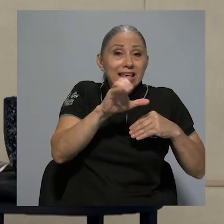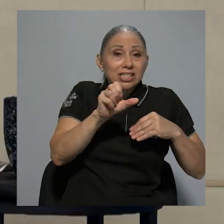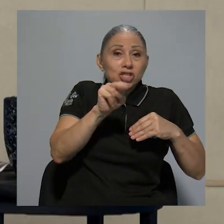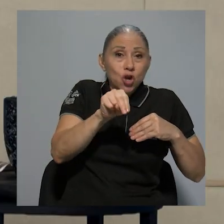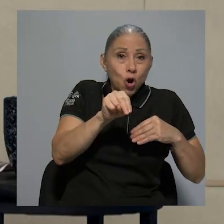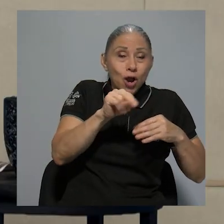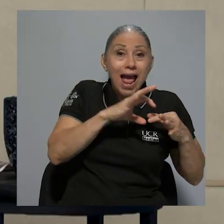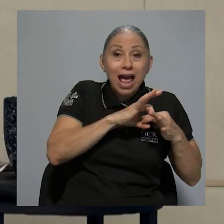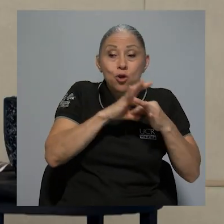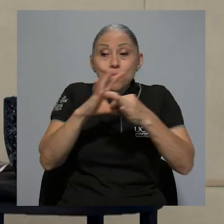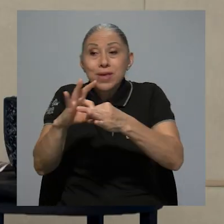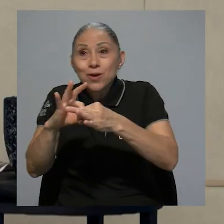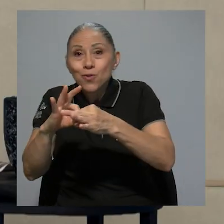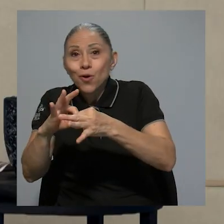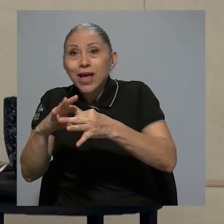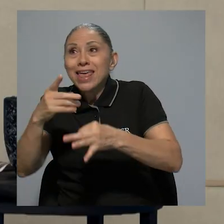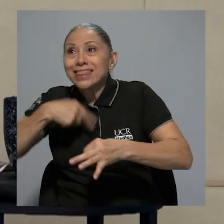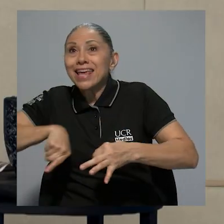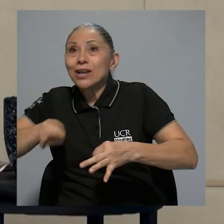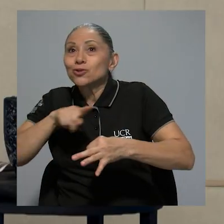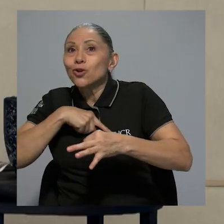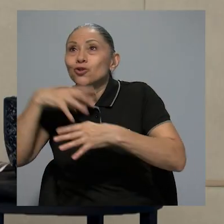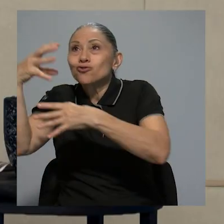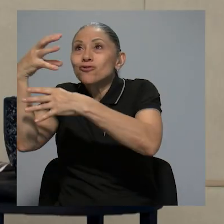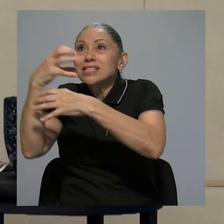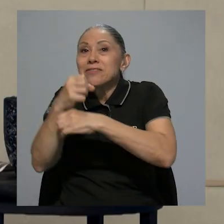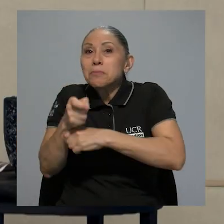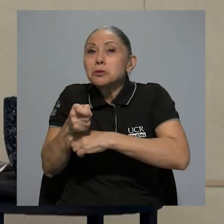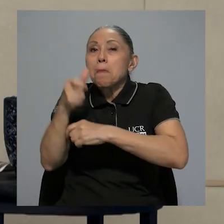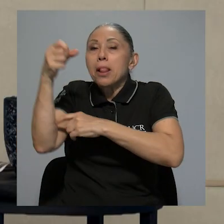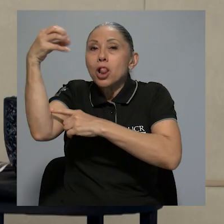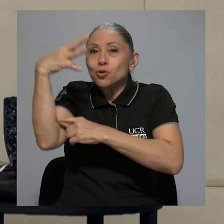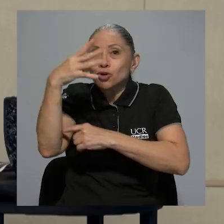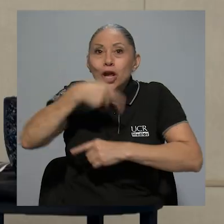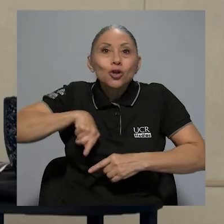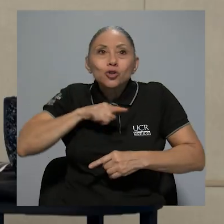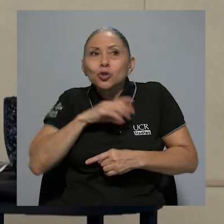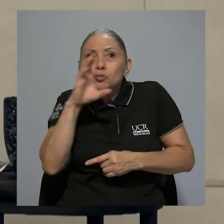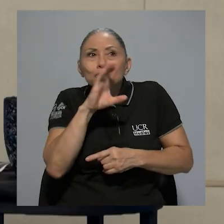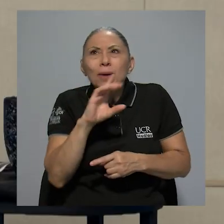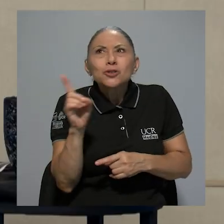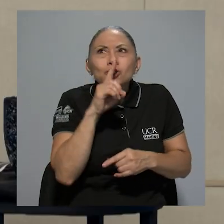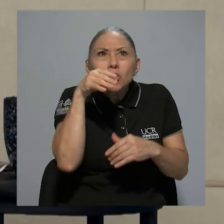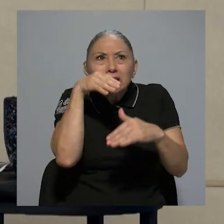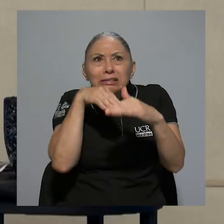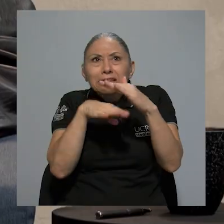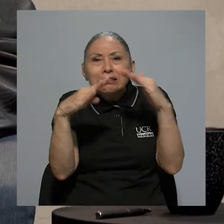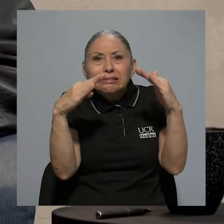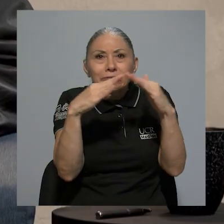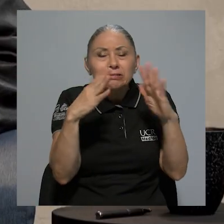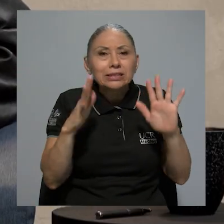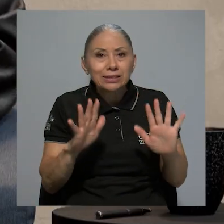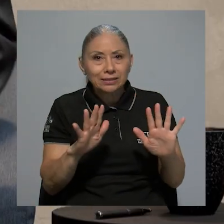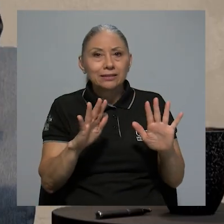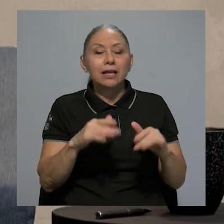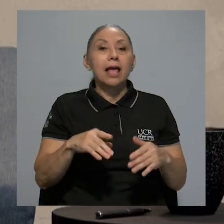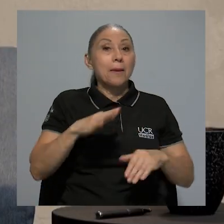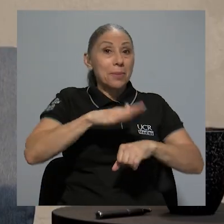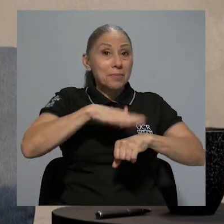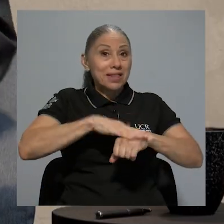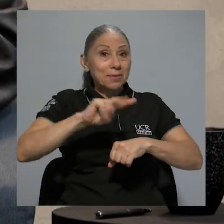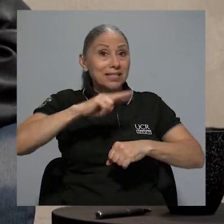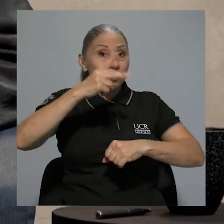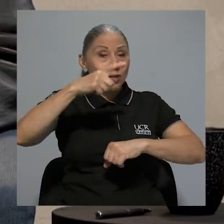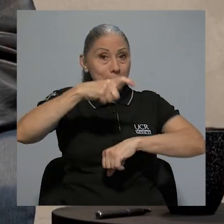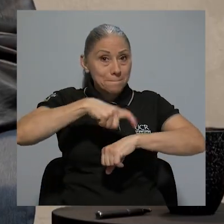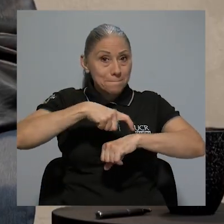O sea, si estamos realmente refugiándonos del calor y que por eso no recibimos la luz que ocupamos. Permíteme hacer una segunda